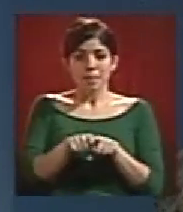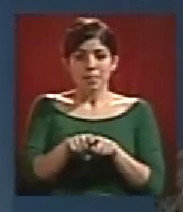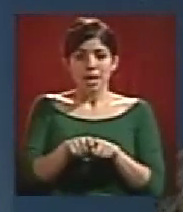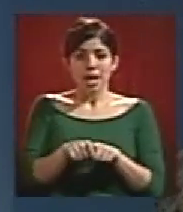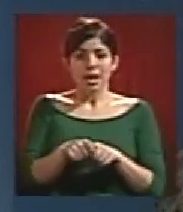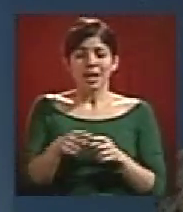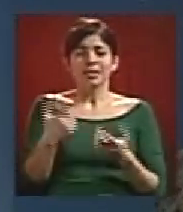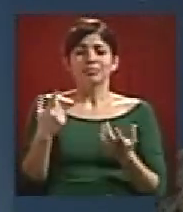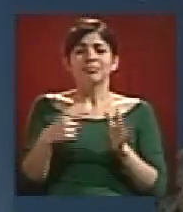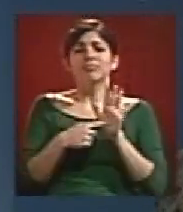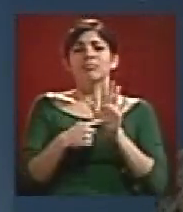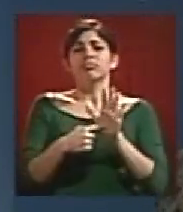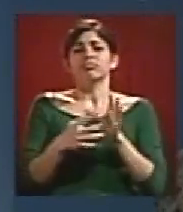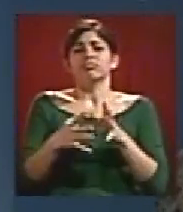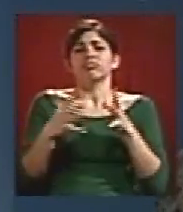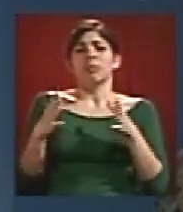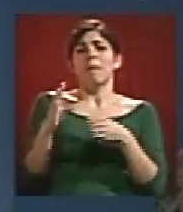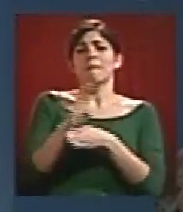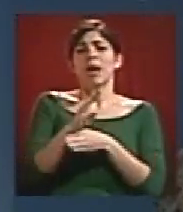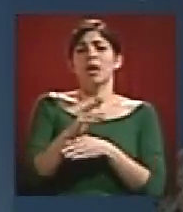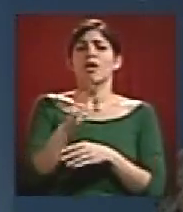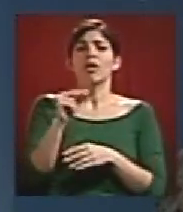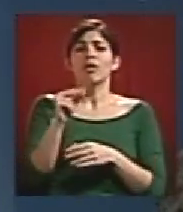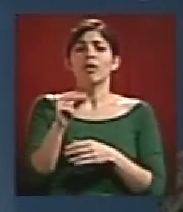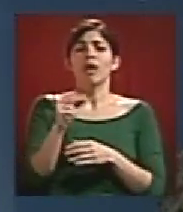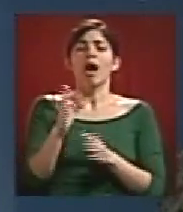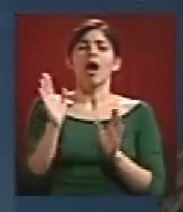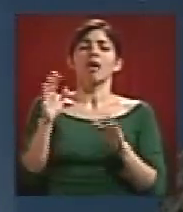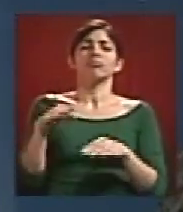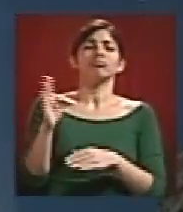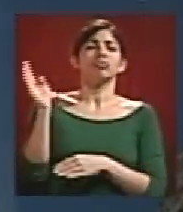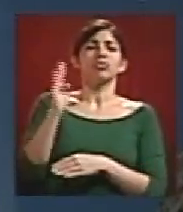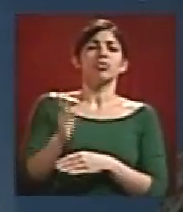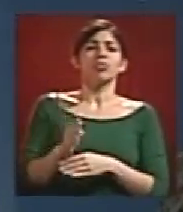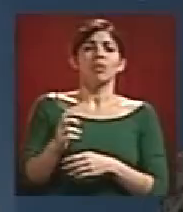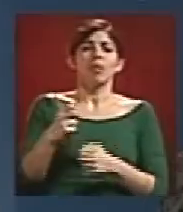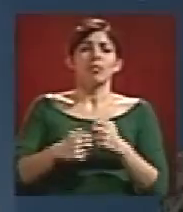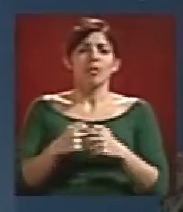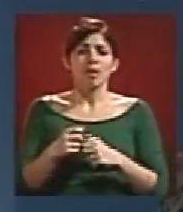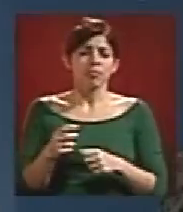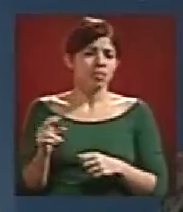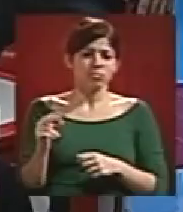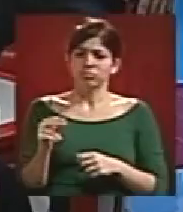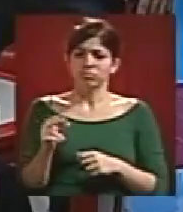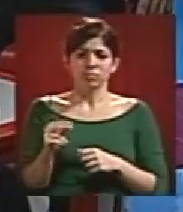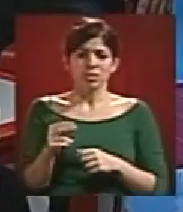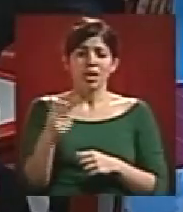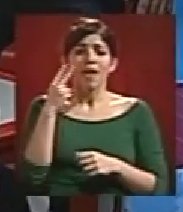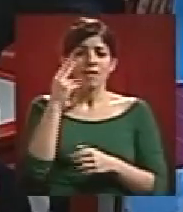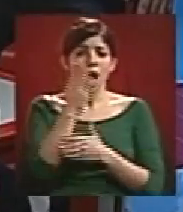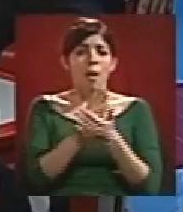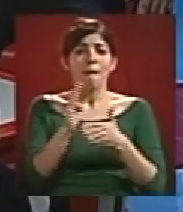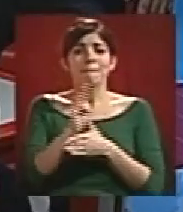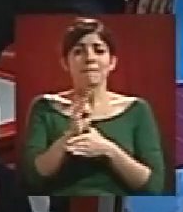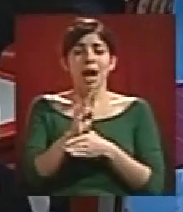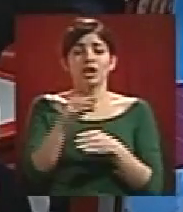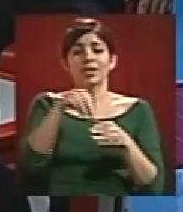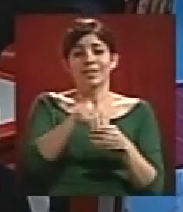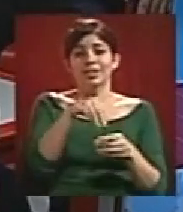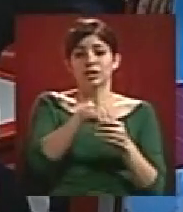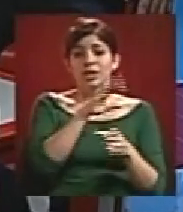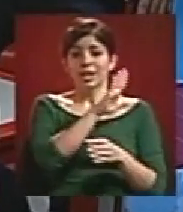de megabanco no los hace inmunes a un contagio y a una crisis. Y ya lo hemos visto con los bancos de inversión en Estados Unidos